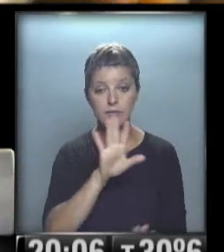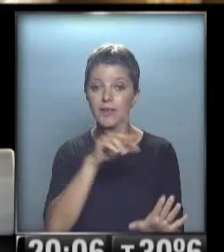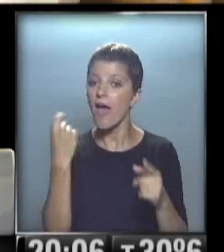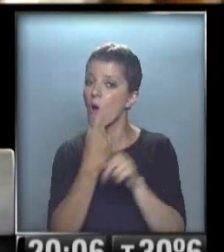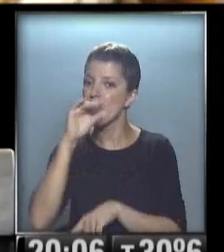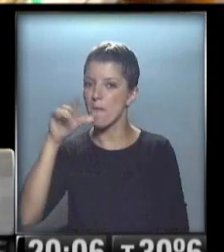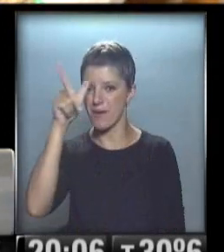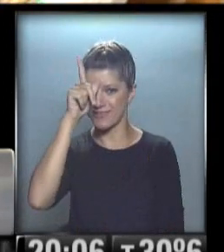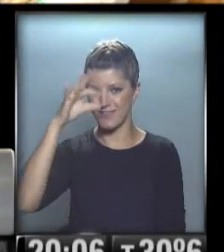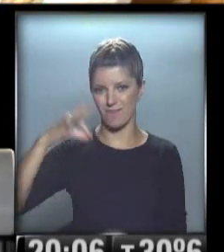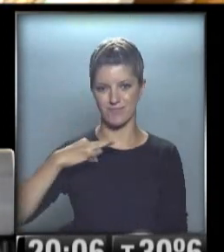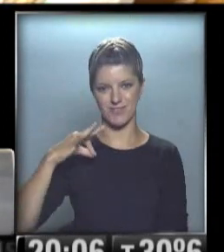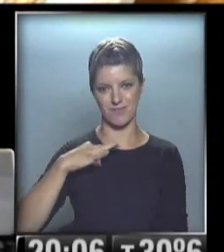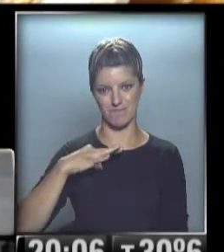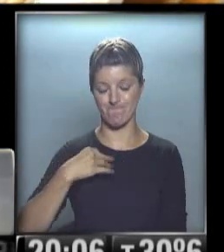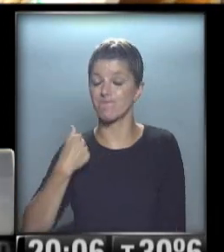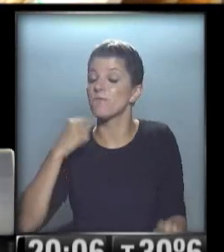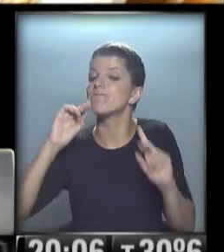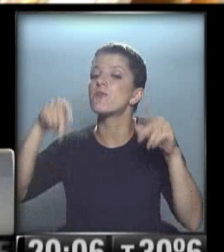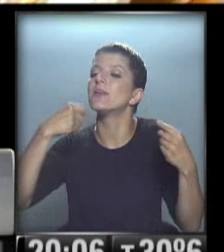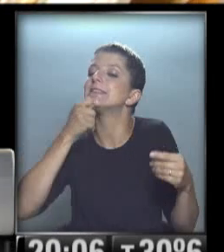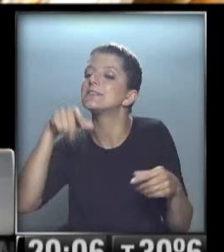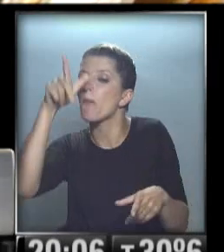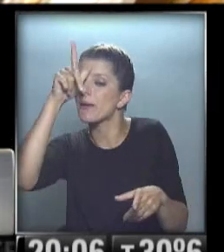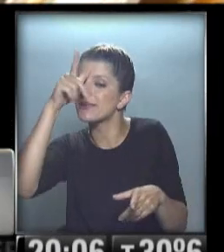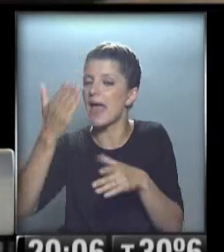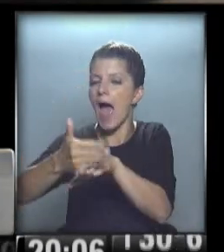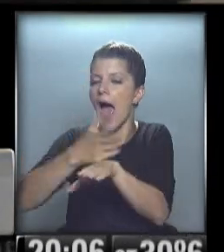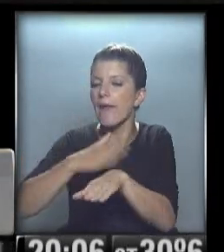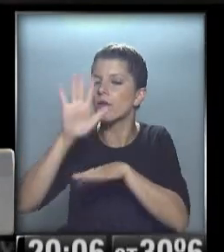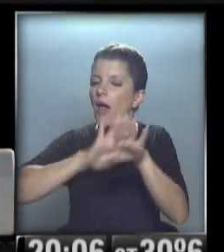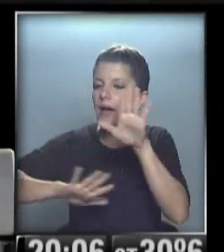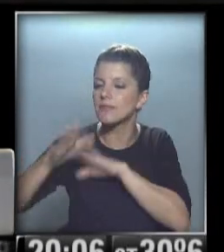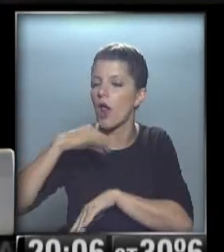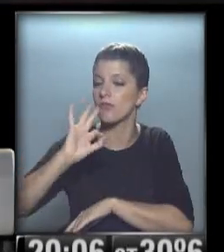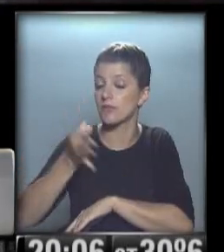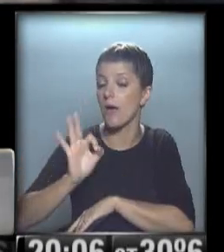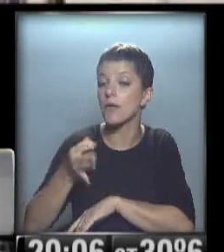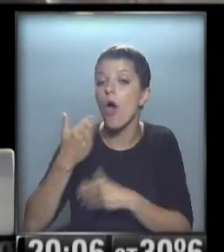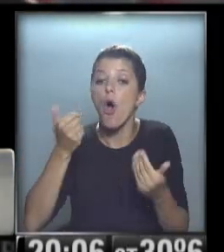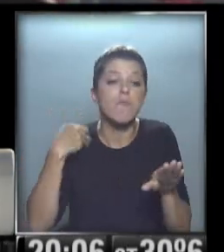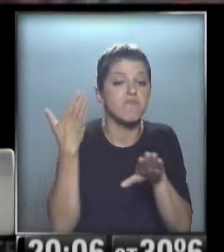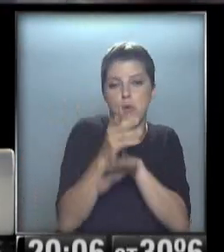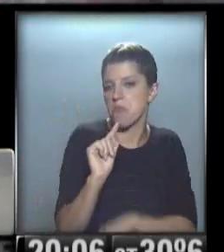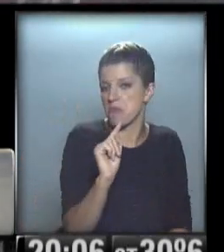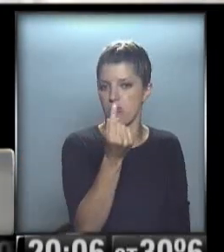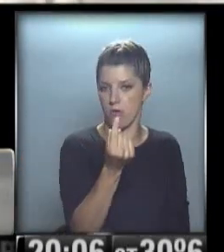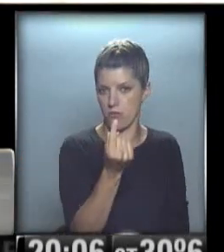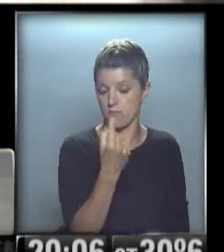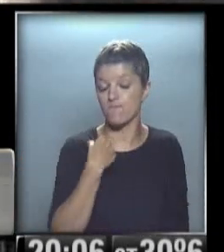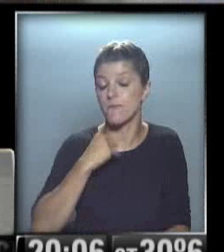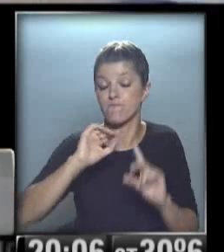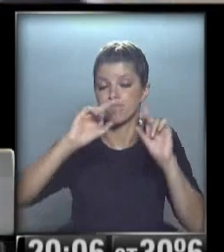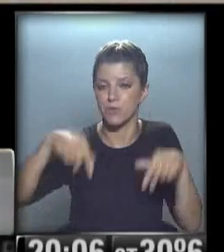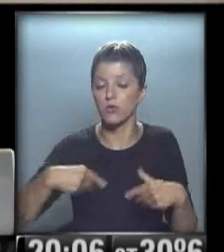civil. Yo no sé si esos policías de civil eran parte de una organización o si esos policías de civil fueron por sí solos, no sé qué pasó,